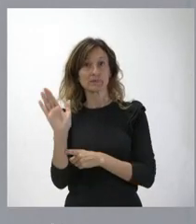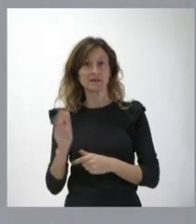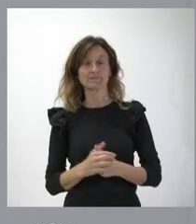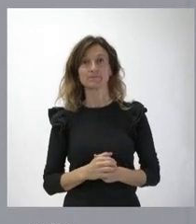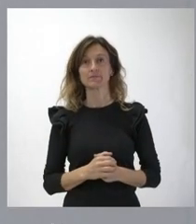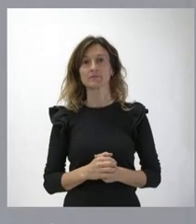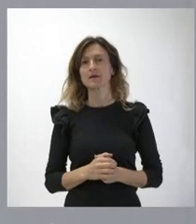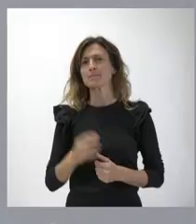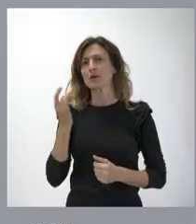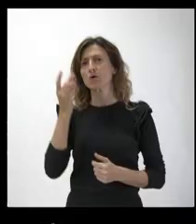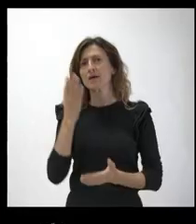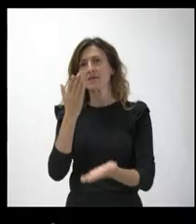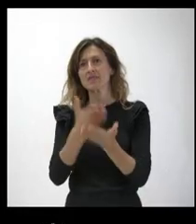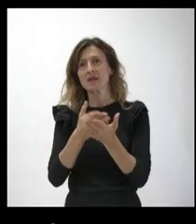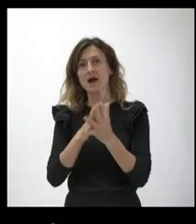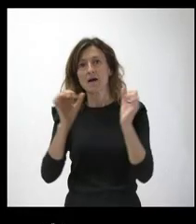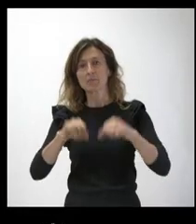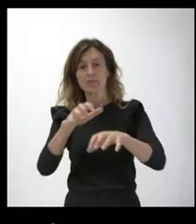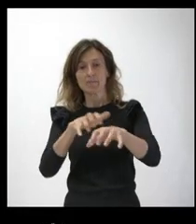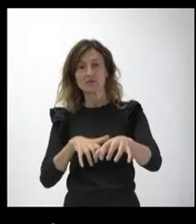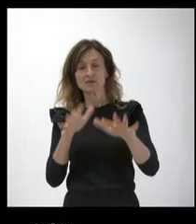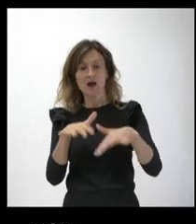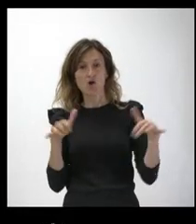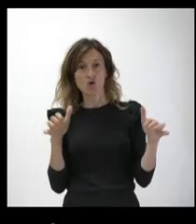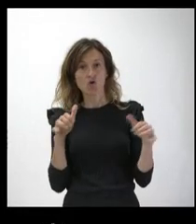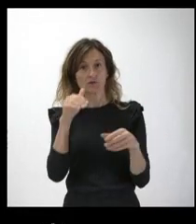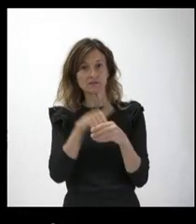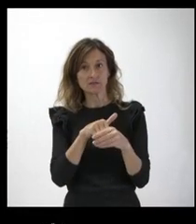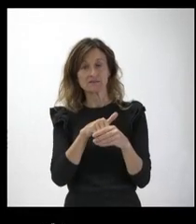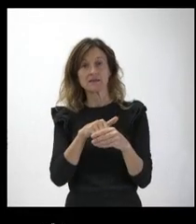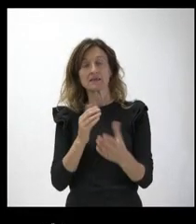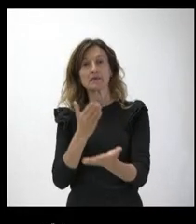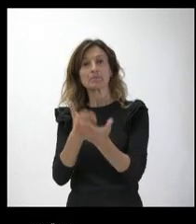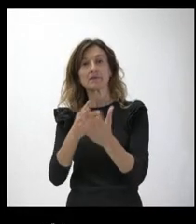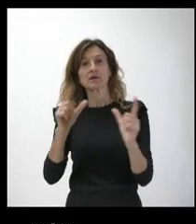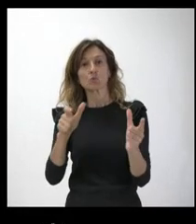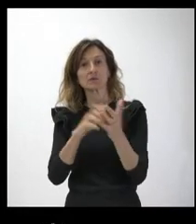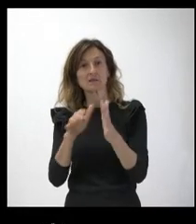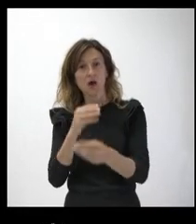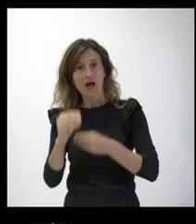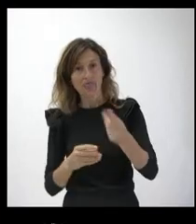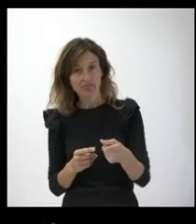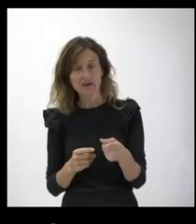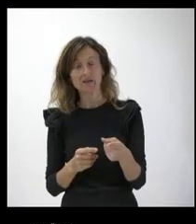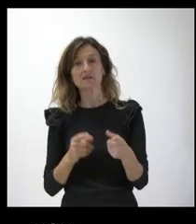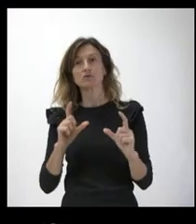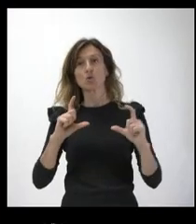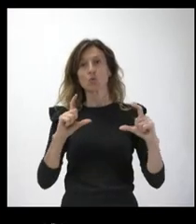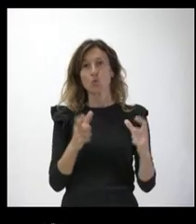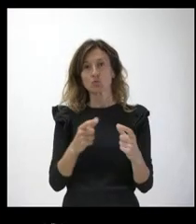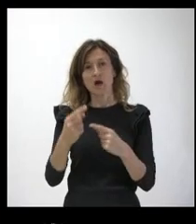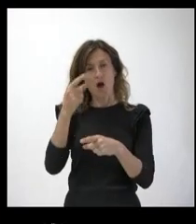Sí pero esta iniciativa se ha aprobado por la mayoría de las Cortes insta a la junta a hacer Esto entonces imagino que la junta está